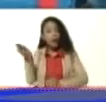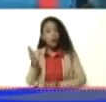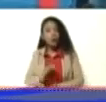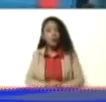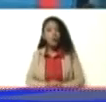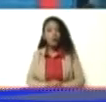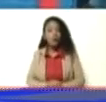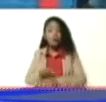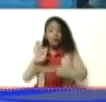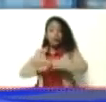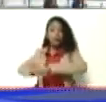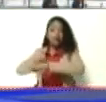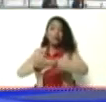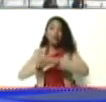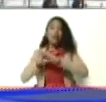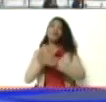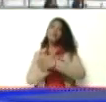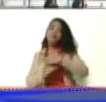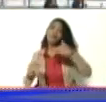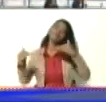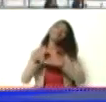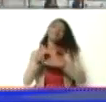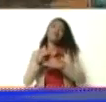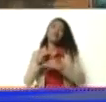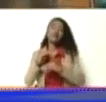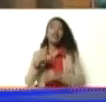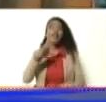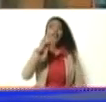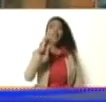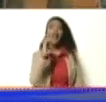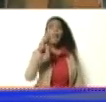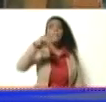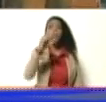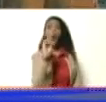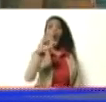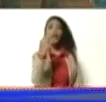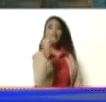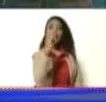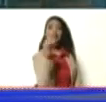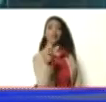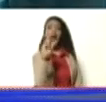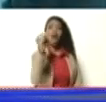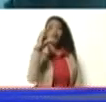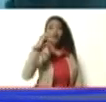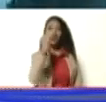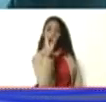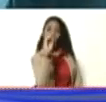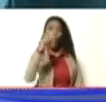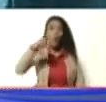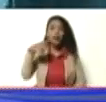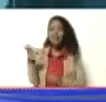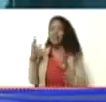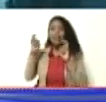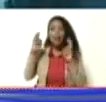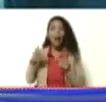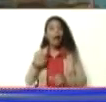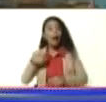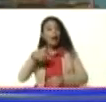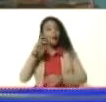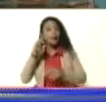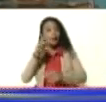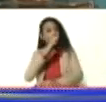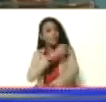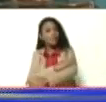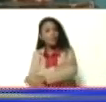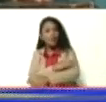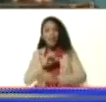Y ha llamado a superar la demonización que los supremacistas y la extrema derecha ha hecho de las